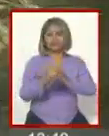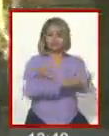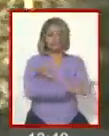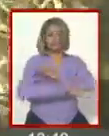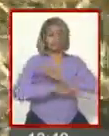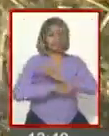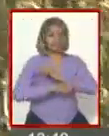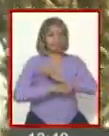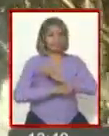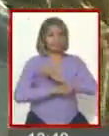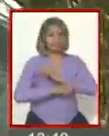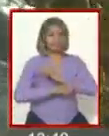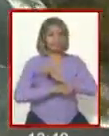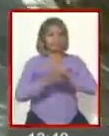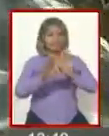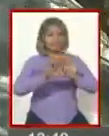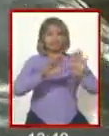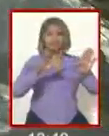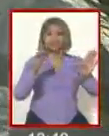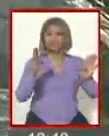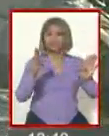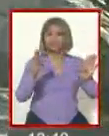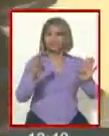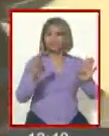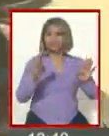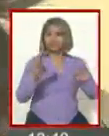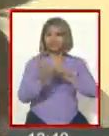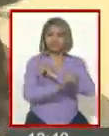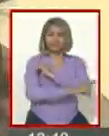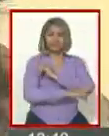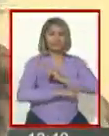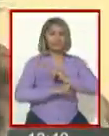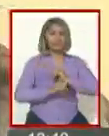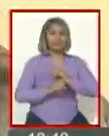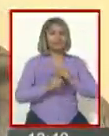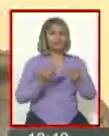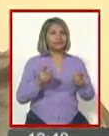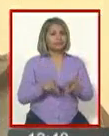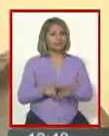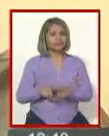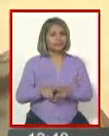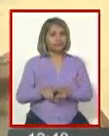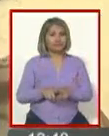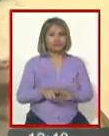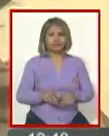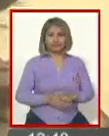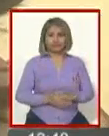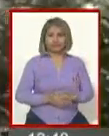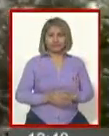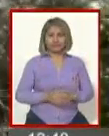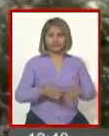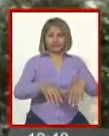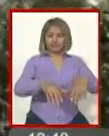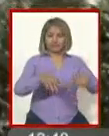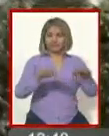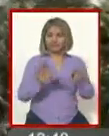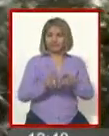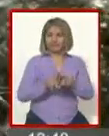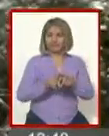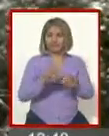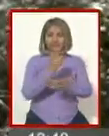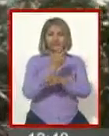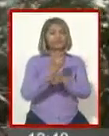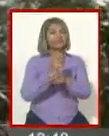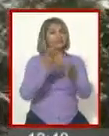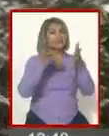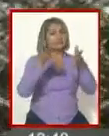robado las rejas, han robado, roban también de ahí roban lo que son las tumbas. Entre tanto, los